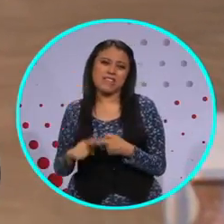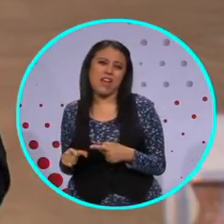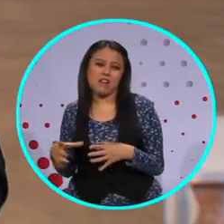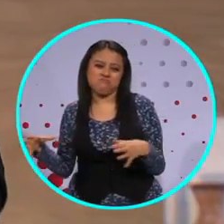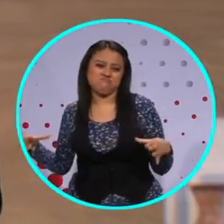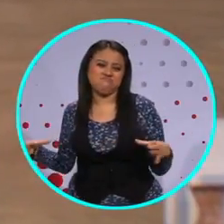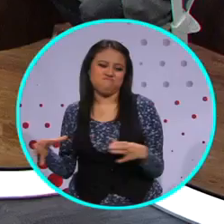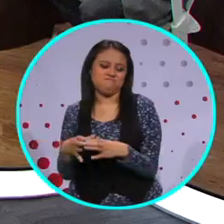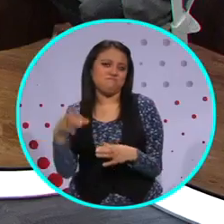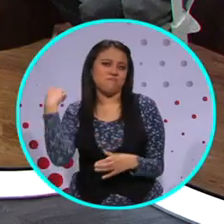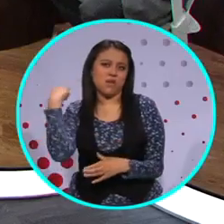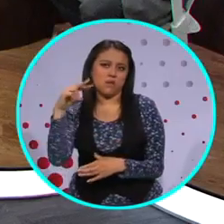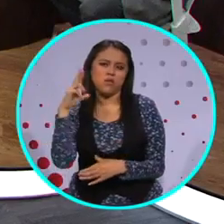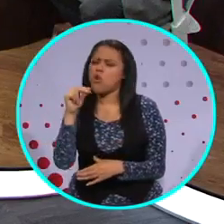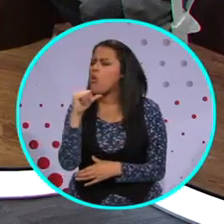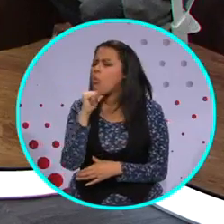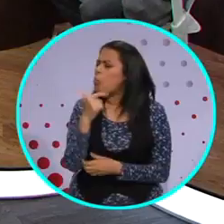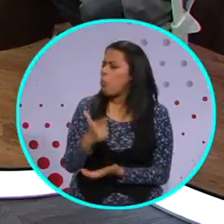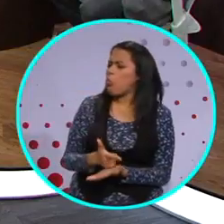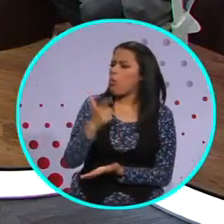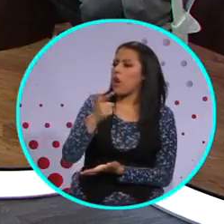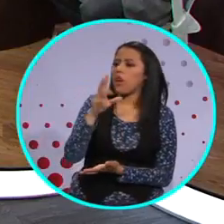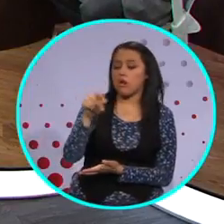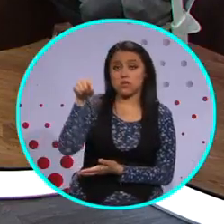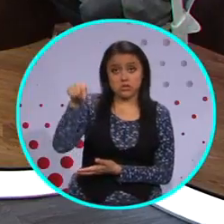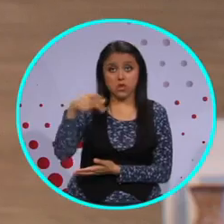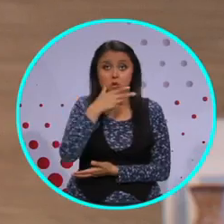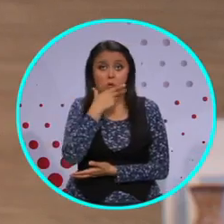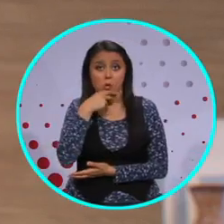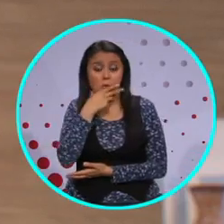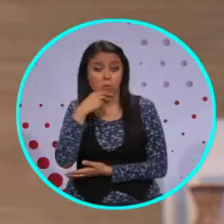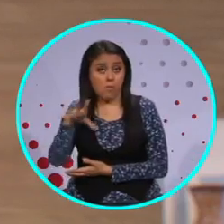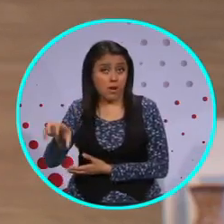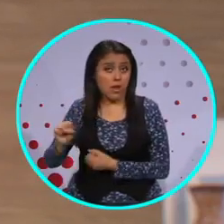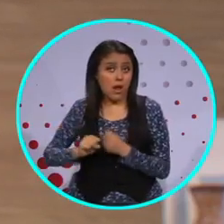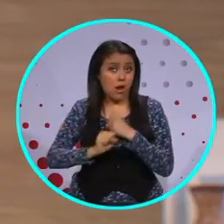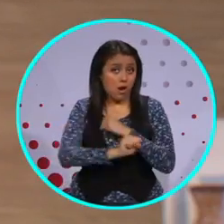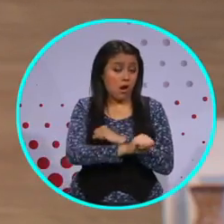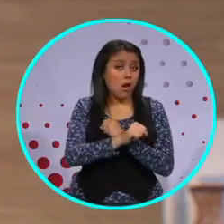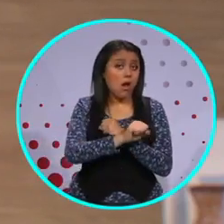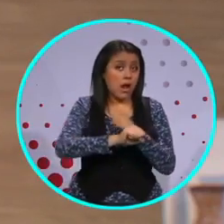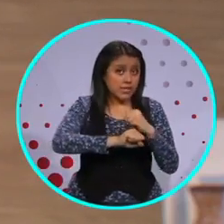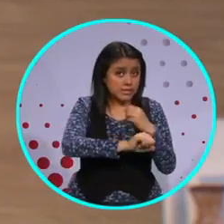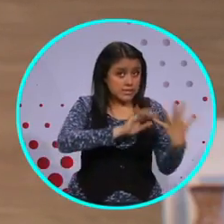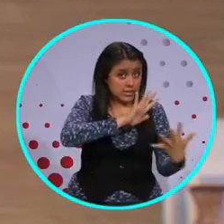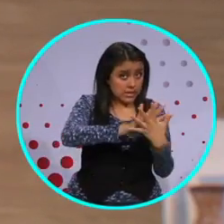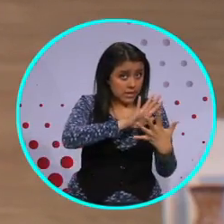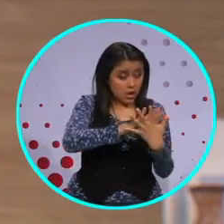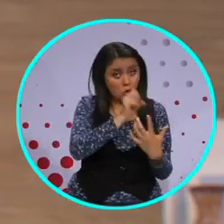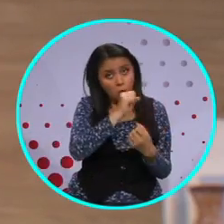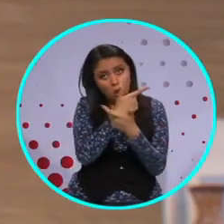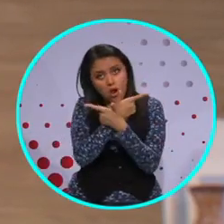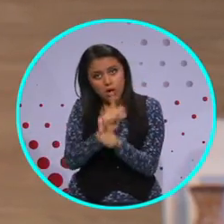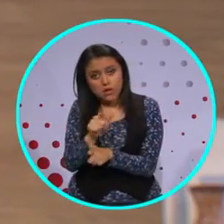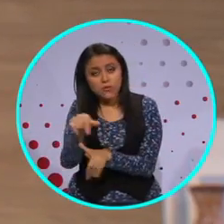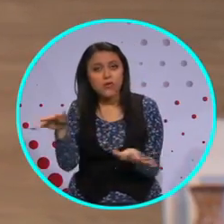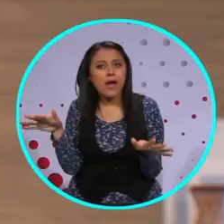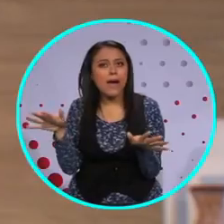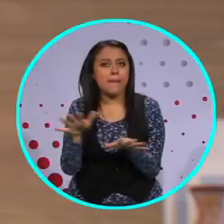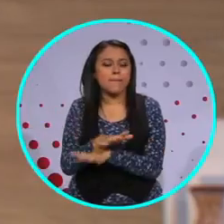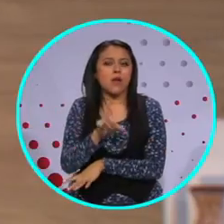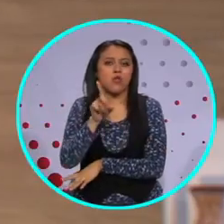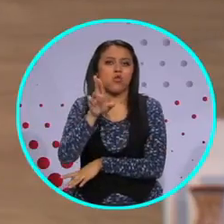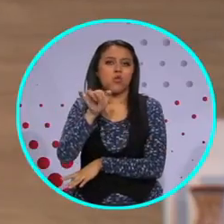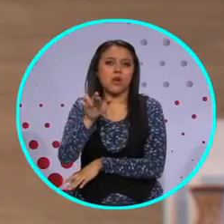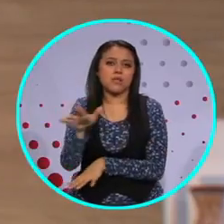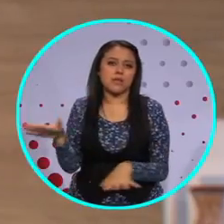le hizo no fue tan grave sí ahí lo sueltan o él se queda guardado no tiene idea usted qué cambio va a tener la familia de